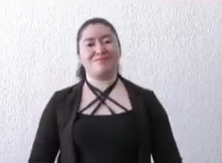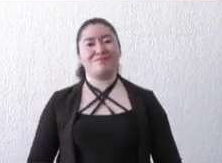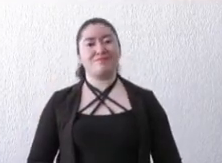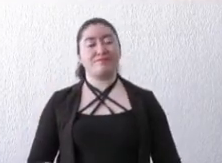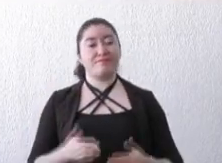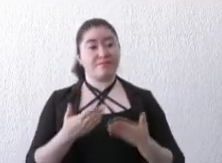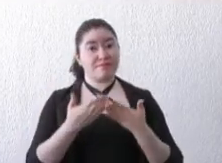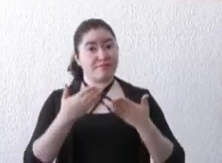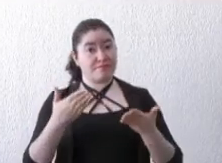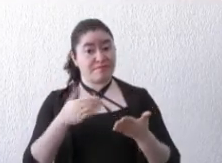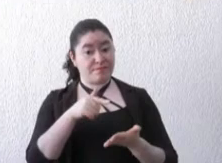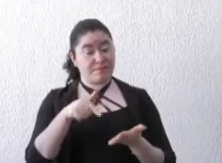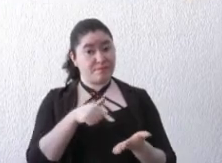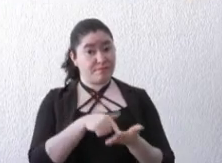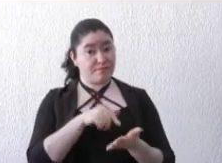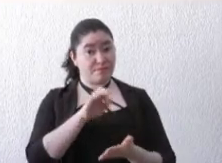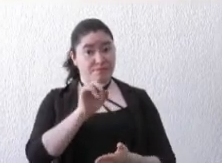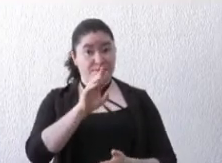Ahora